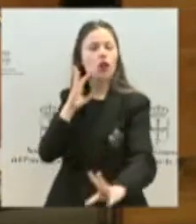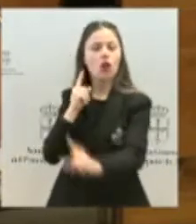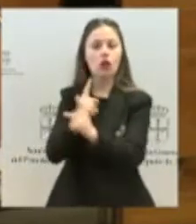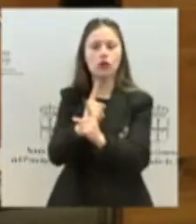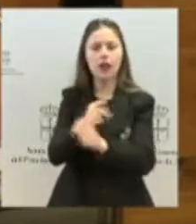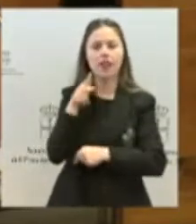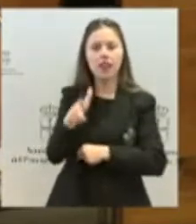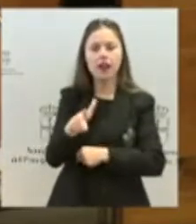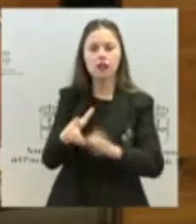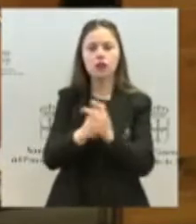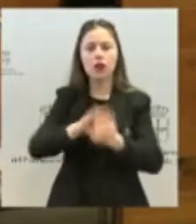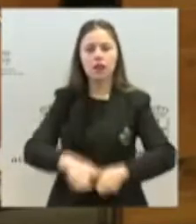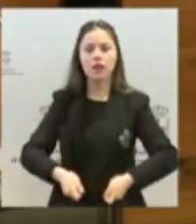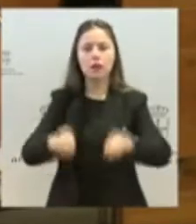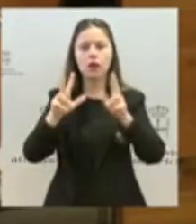saharaui y a su libre determinación.